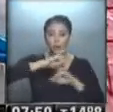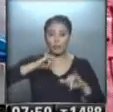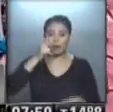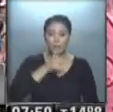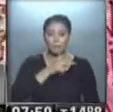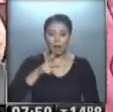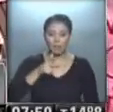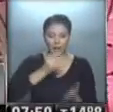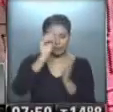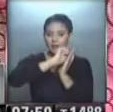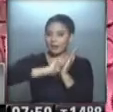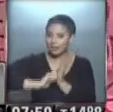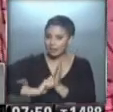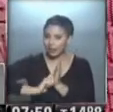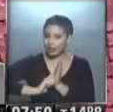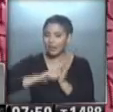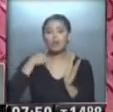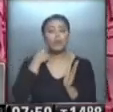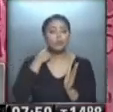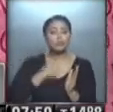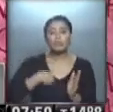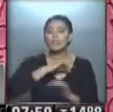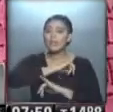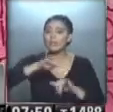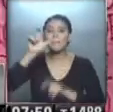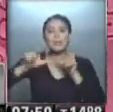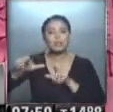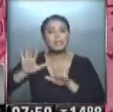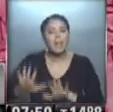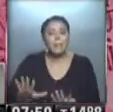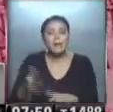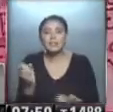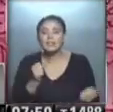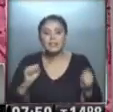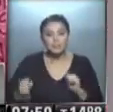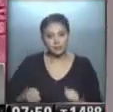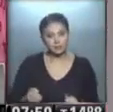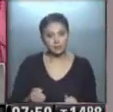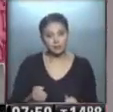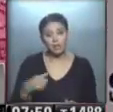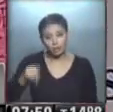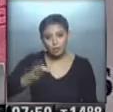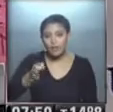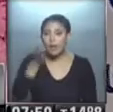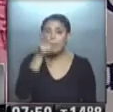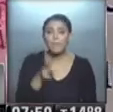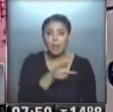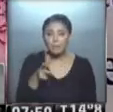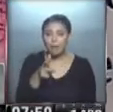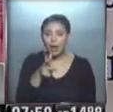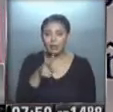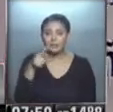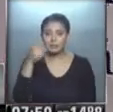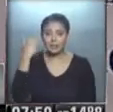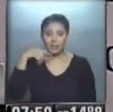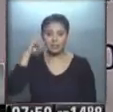había mandado un telegrama, ya le decíamos nosotros a ustedes que la gente estaba esperando ansiosamente, sabían que el Papa Francisco, el ex